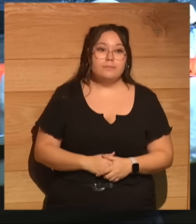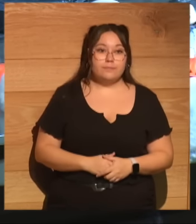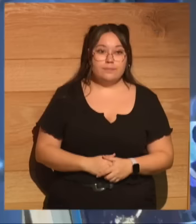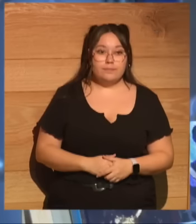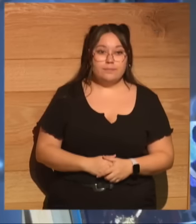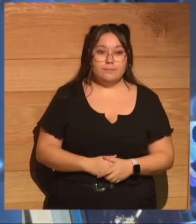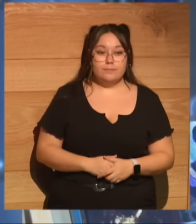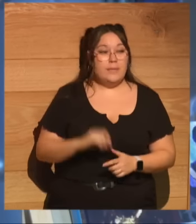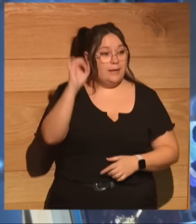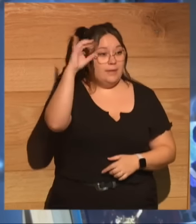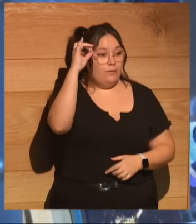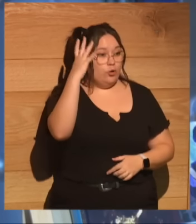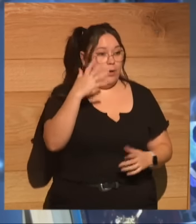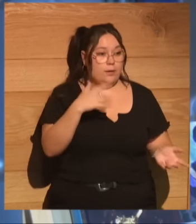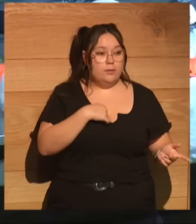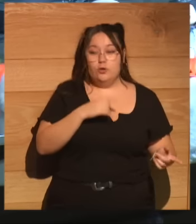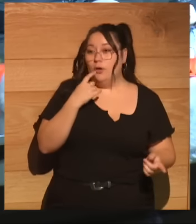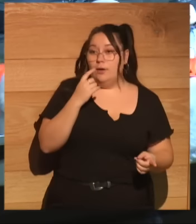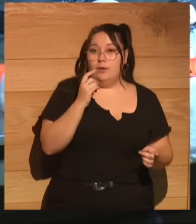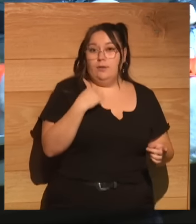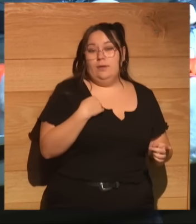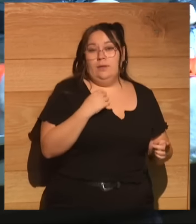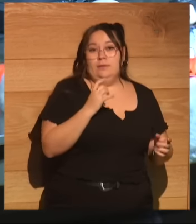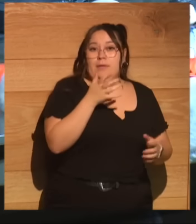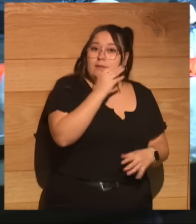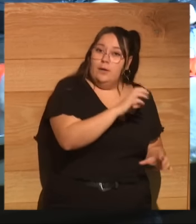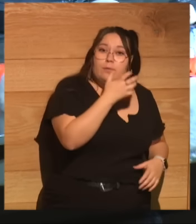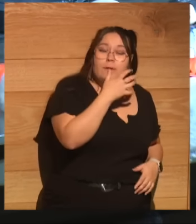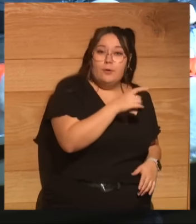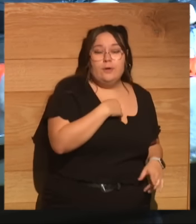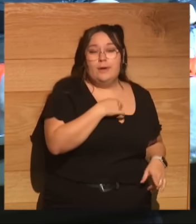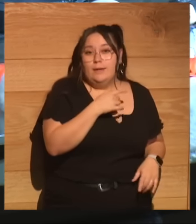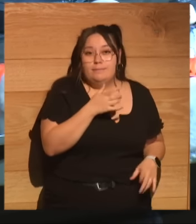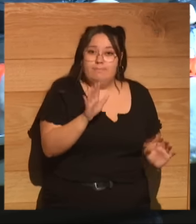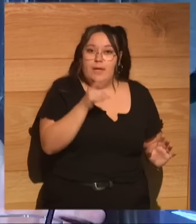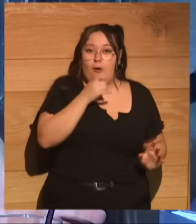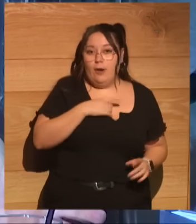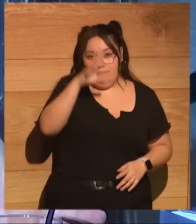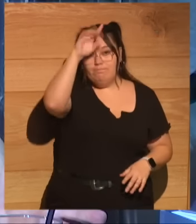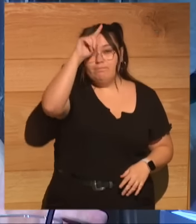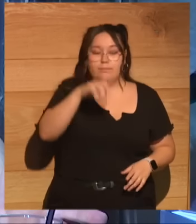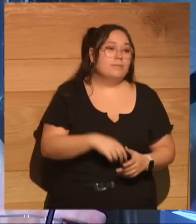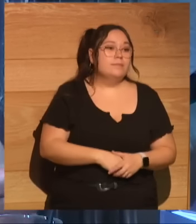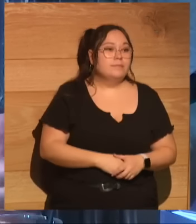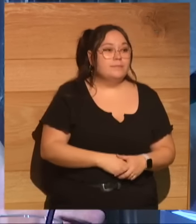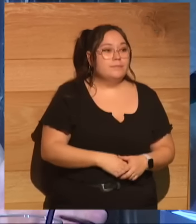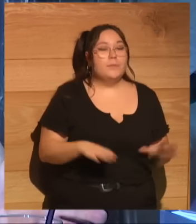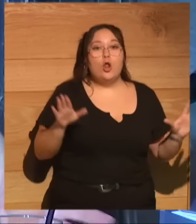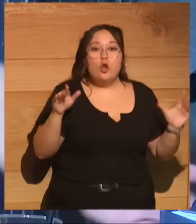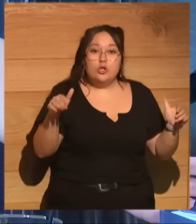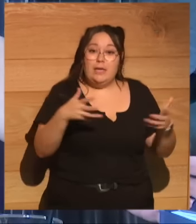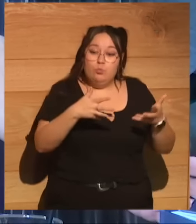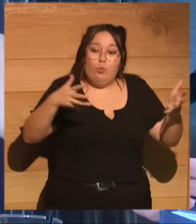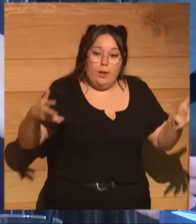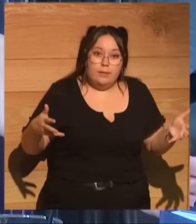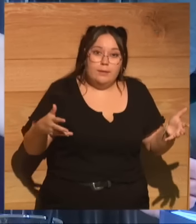No es California. Javi, te he echado la bronca y ahora me estoy arrepintiendo. Fíjate. Digo, no es California. Los Ángeles. ¿Cuál no será? Los Ángeles es muy grande. Yo no